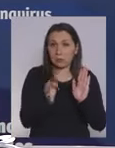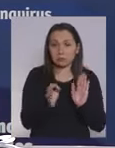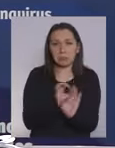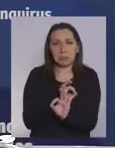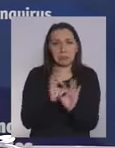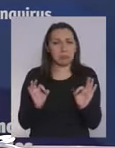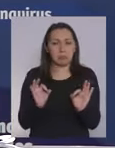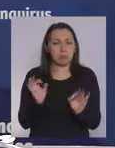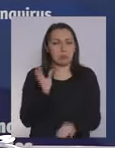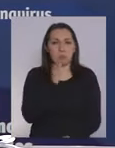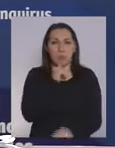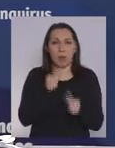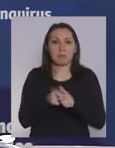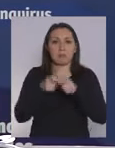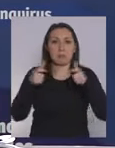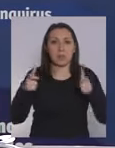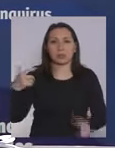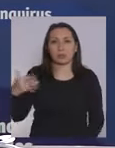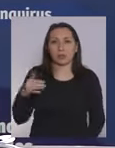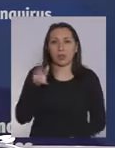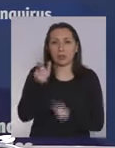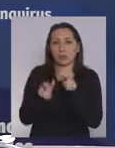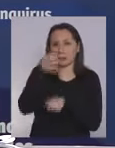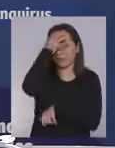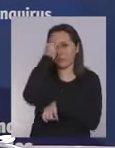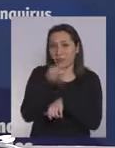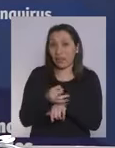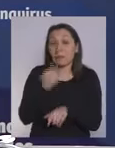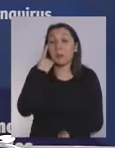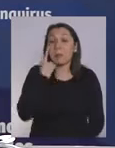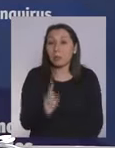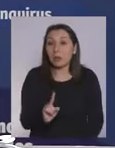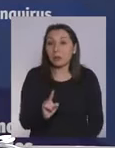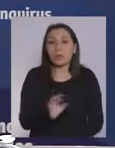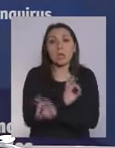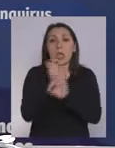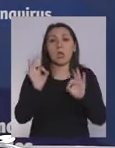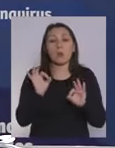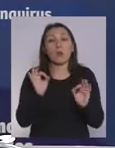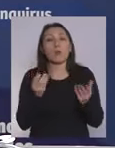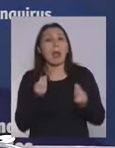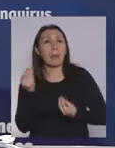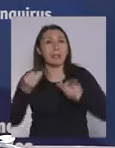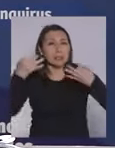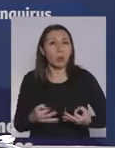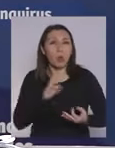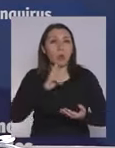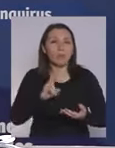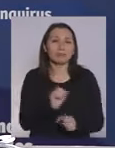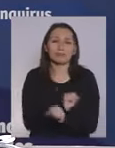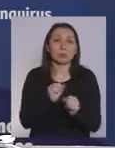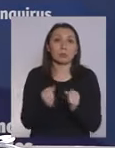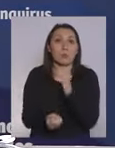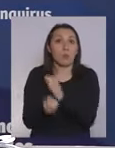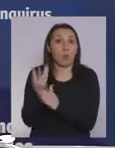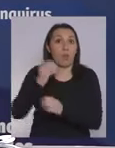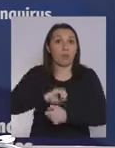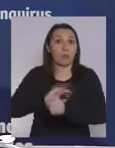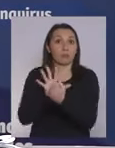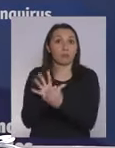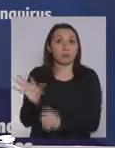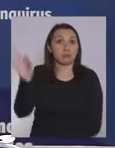deberíamos tener un aumento significativo de los casos sin embargo aquí nadie puede hacer un pronóstico certero es un virus nuevo es